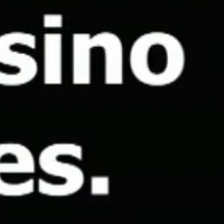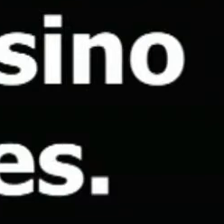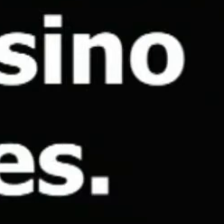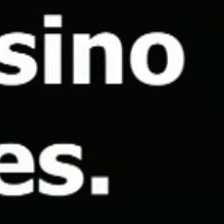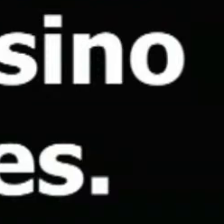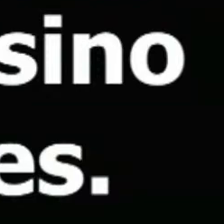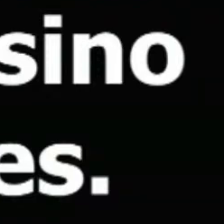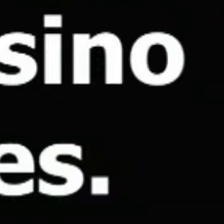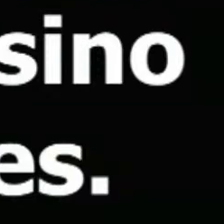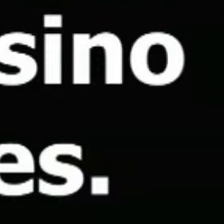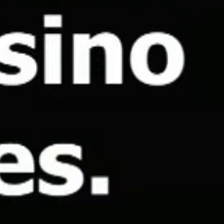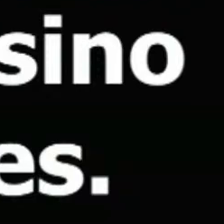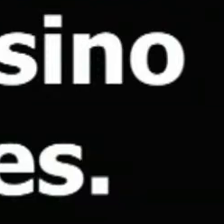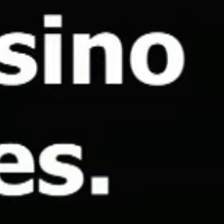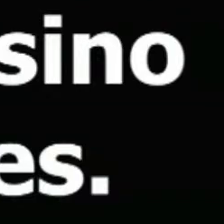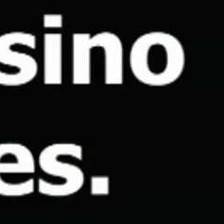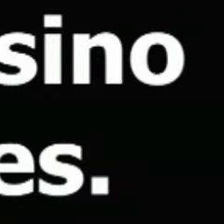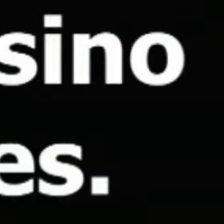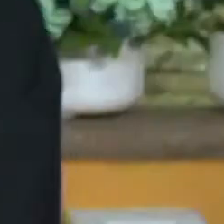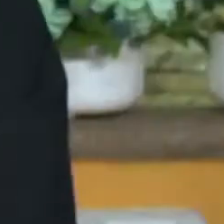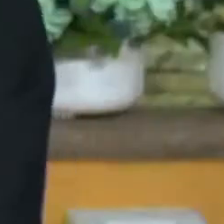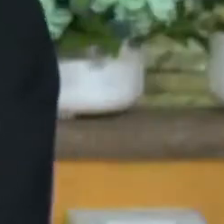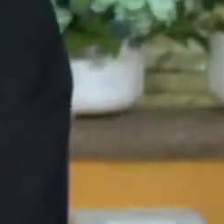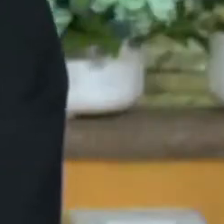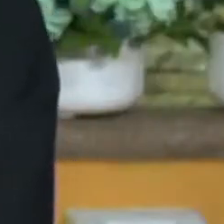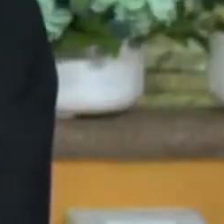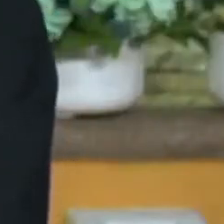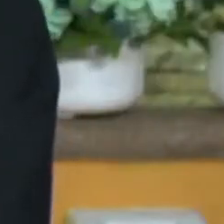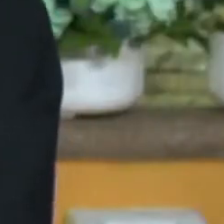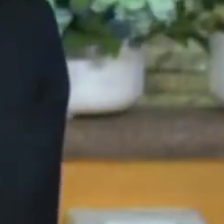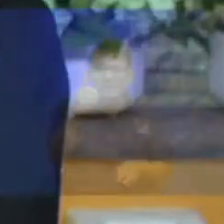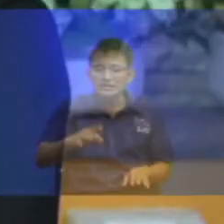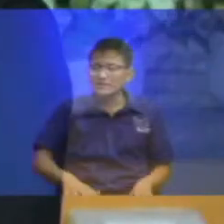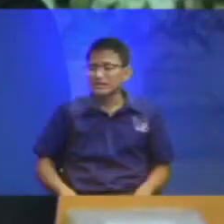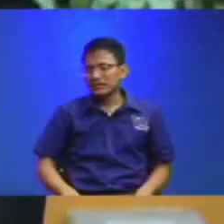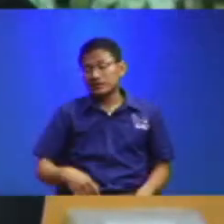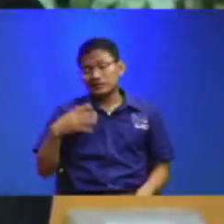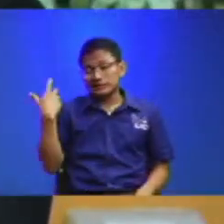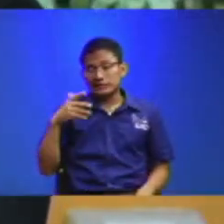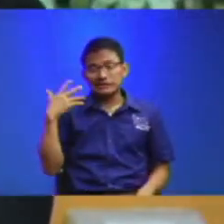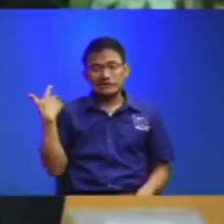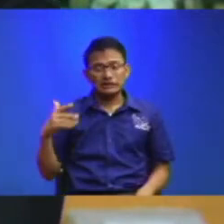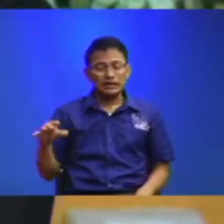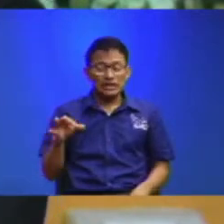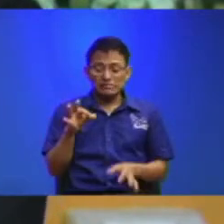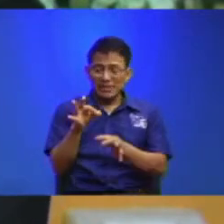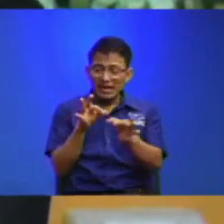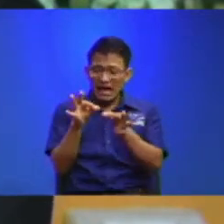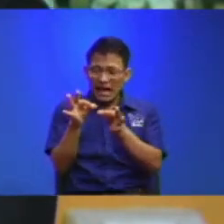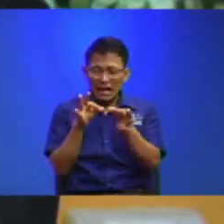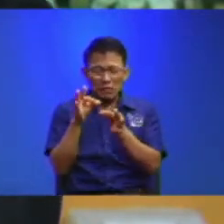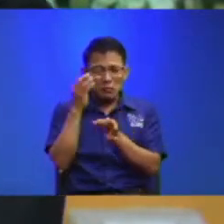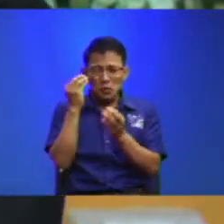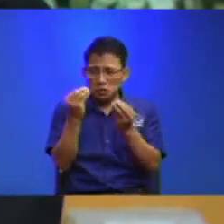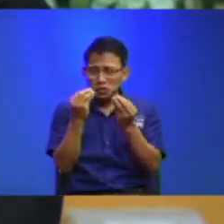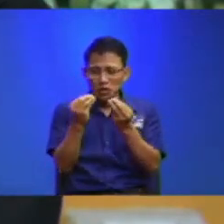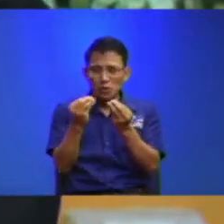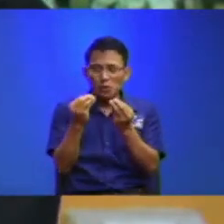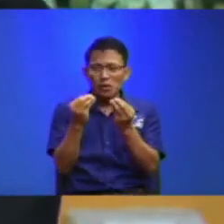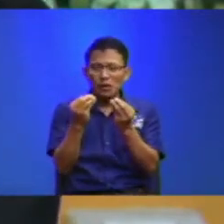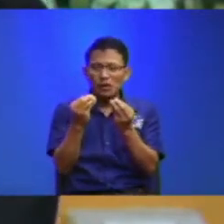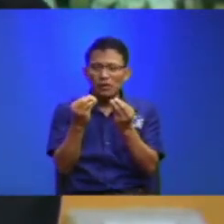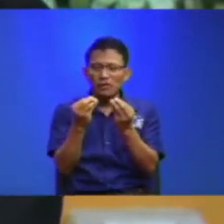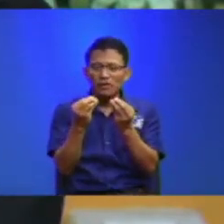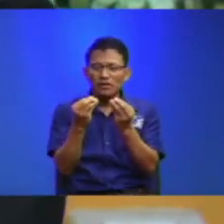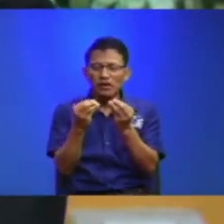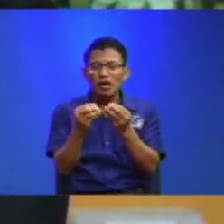sino en las cosas de los hombres. Vaya, pues aquí hay mucha tela que cortar. Y yo diría que